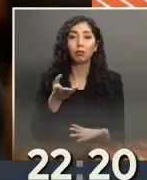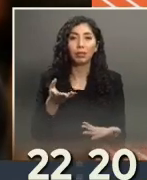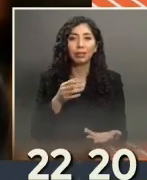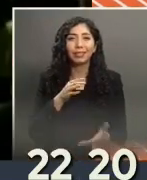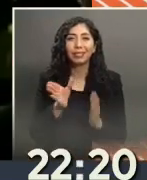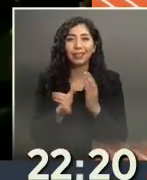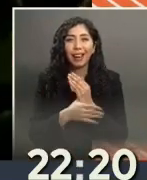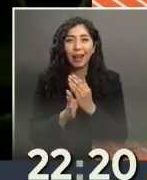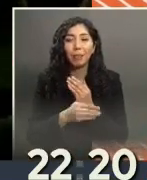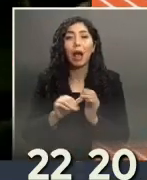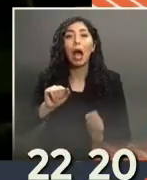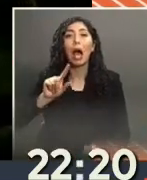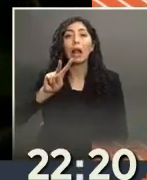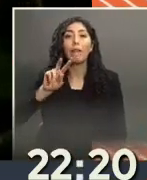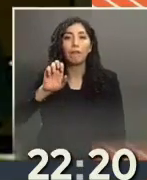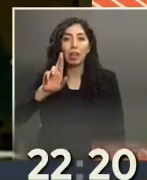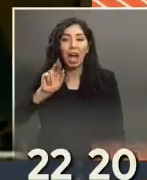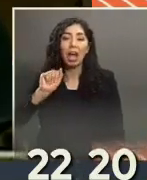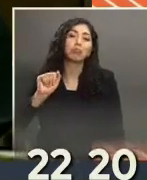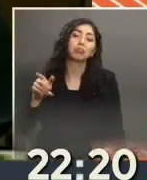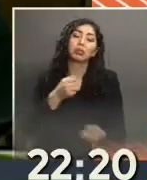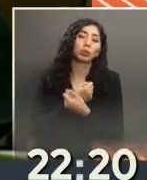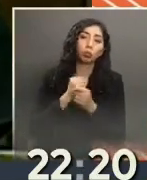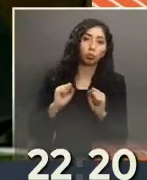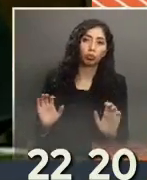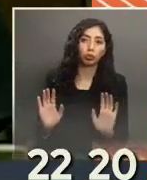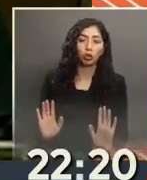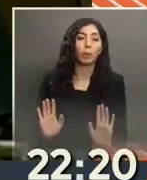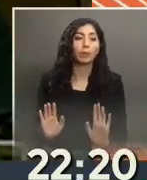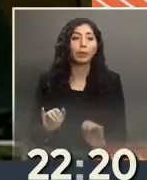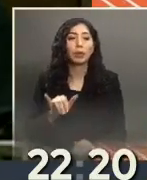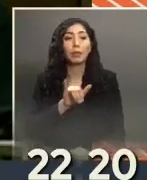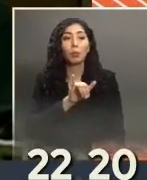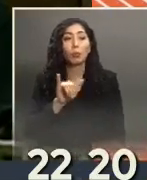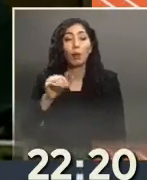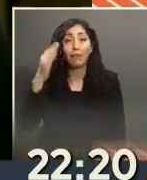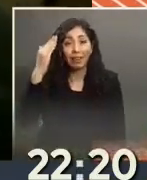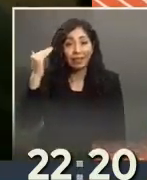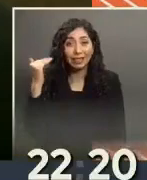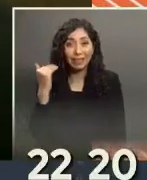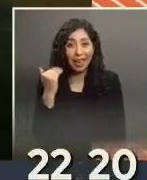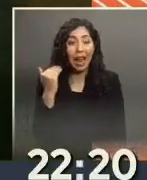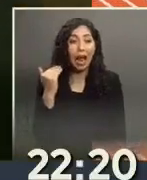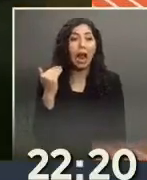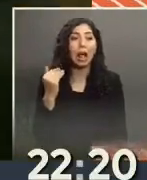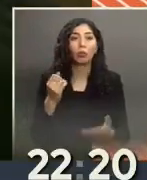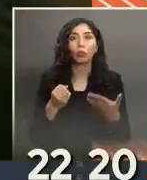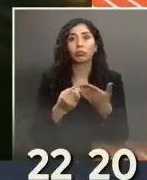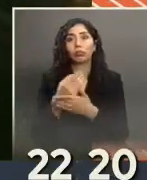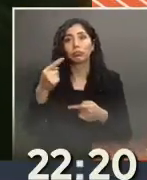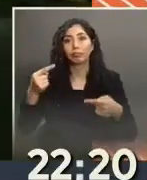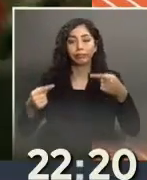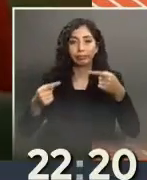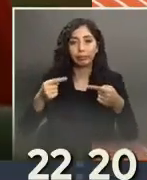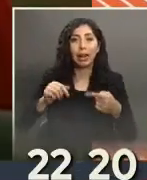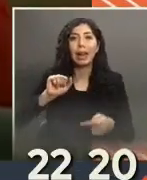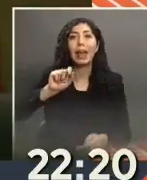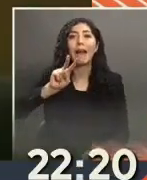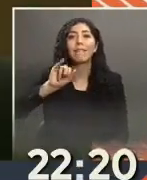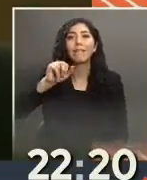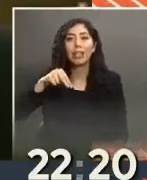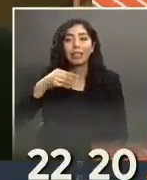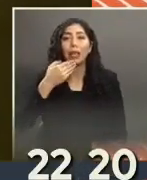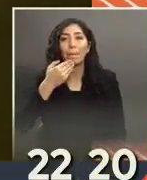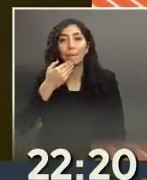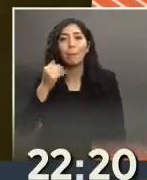dejando el camino libre a bachelet que luego debió pasar por nuevos encuentros la bien por segunda vez si sebastián piñera colándose en la